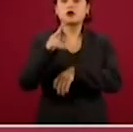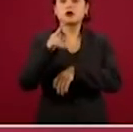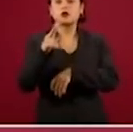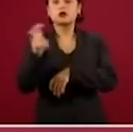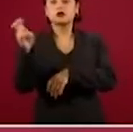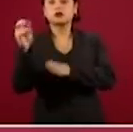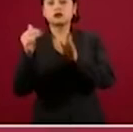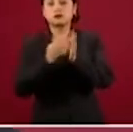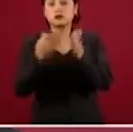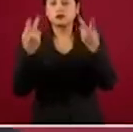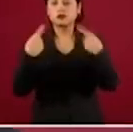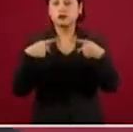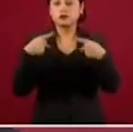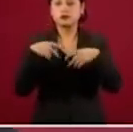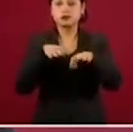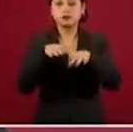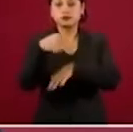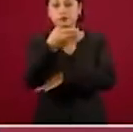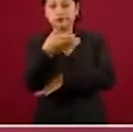sembradores.